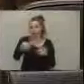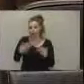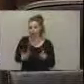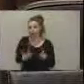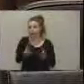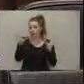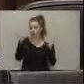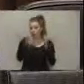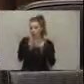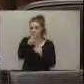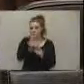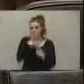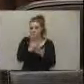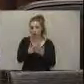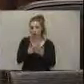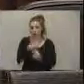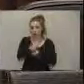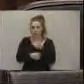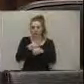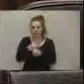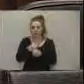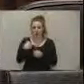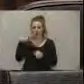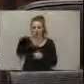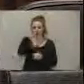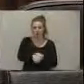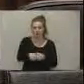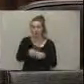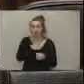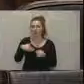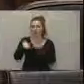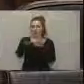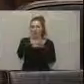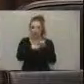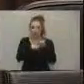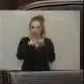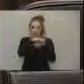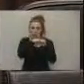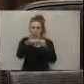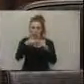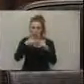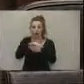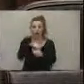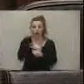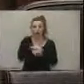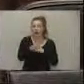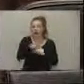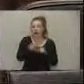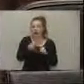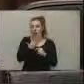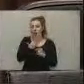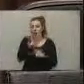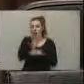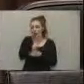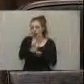lo que le habíamos pedido a lo largo de esta legislatura, que era garantizar la igualdad en el acceso, una prestación homogénea, una